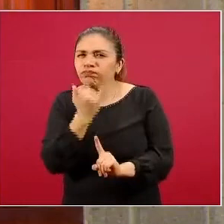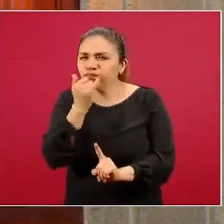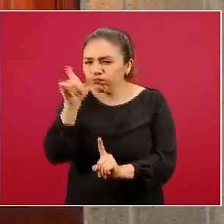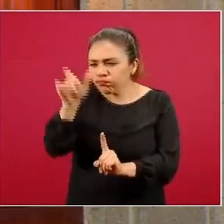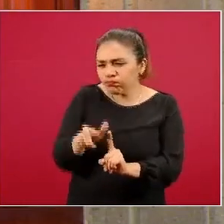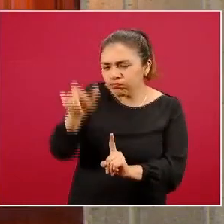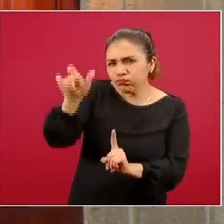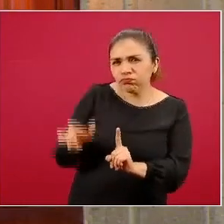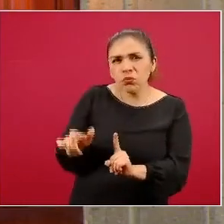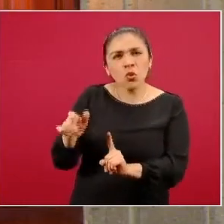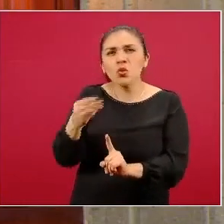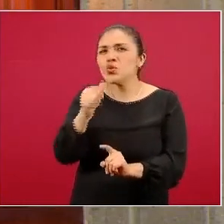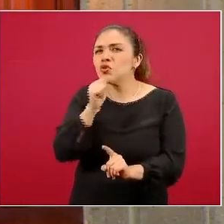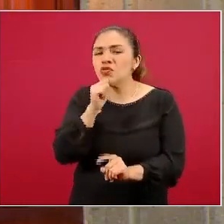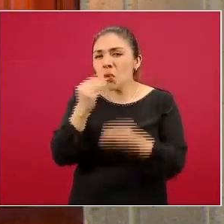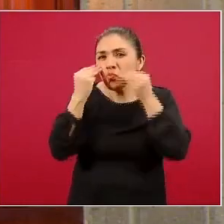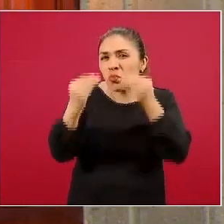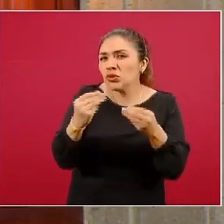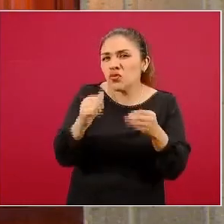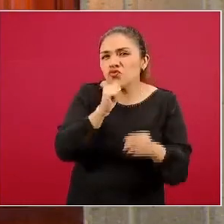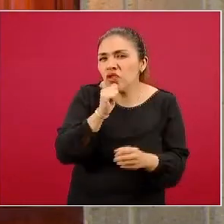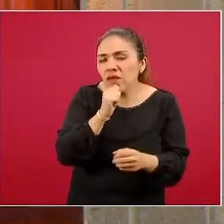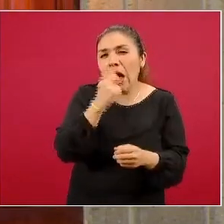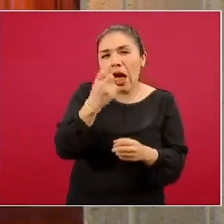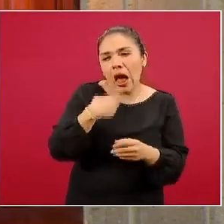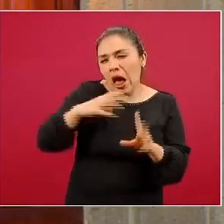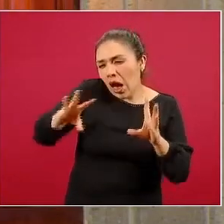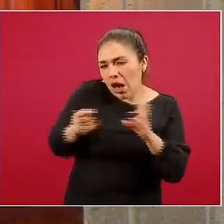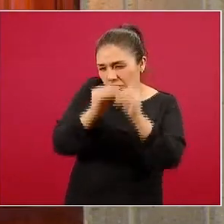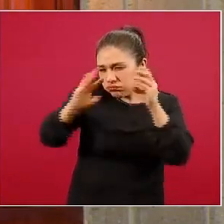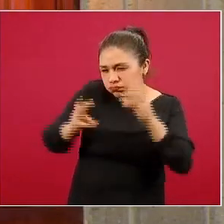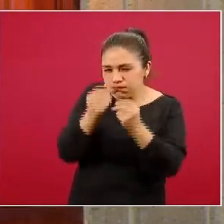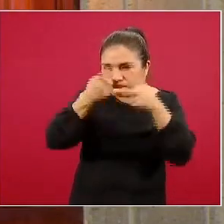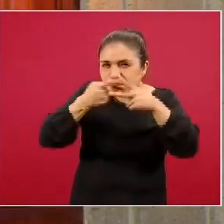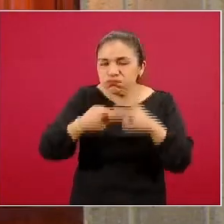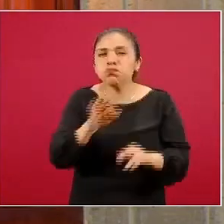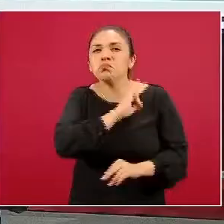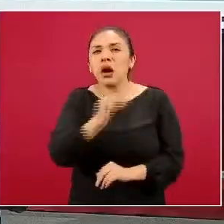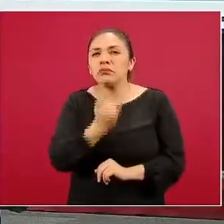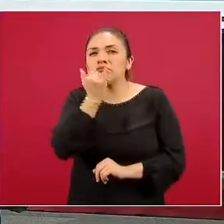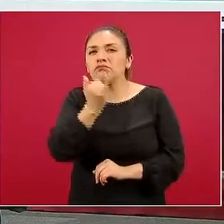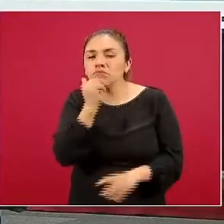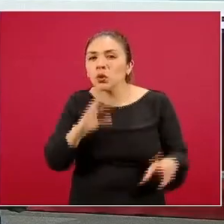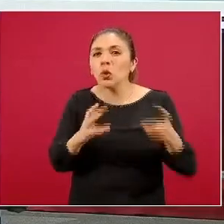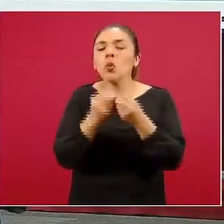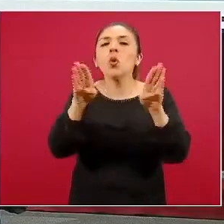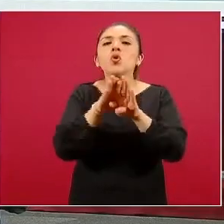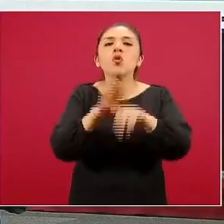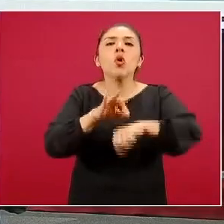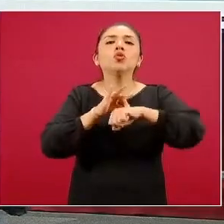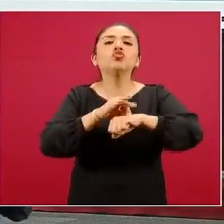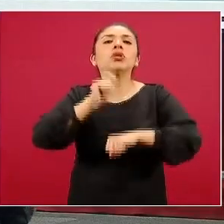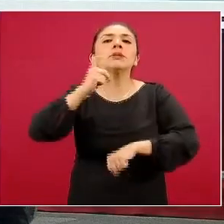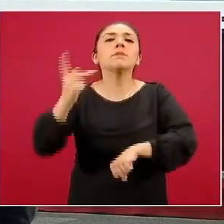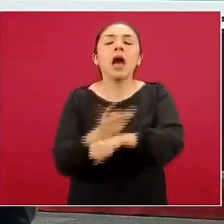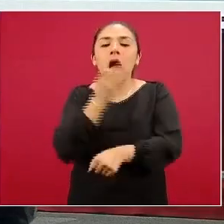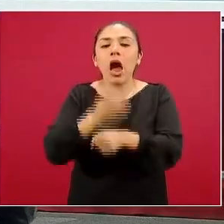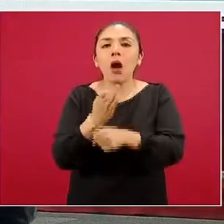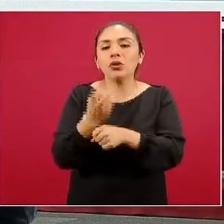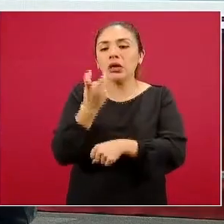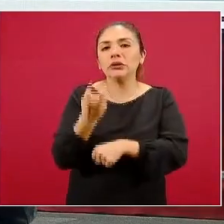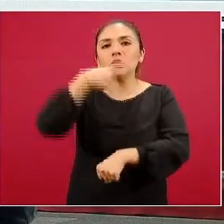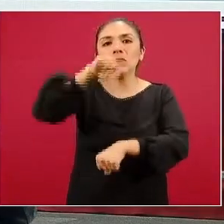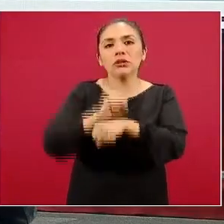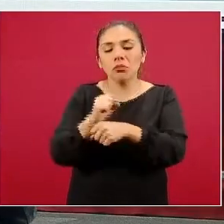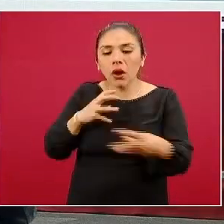los que no tenían una muestra, y entonces podemos acercarnos un poco más a la realidad de lo que está notificado en